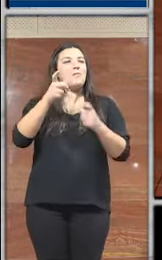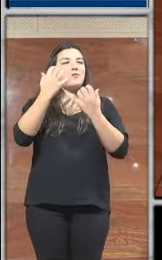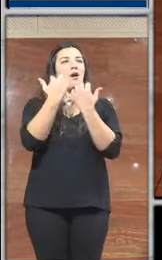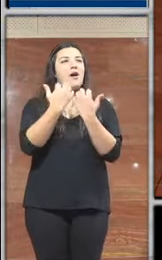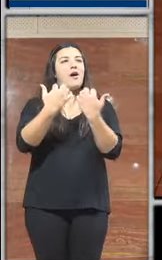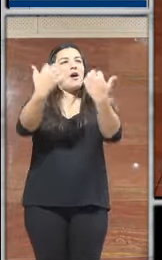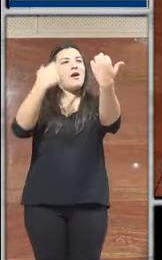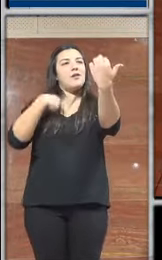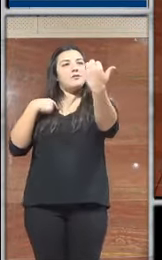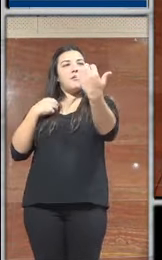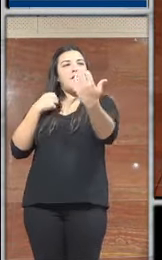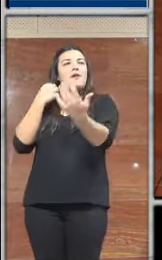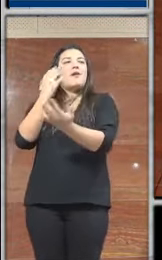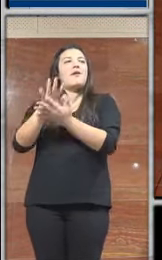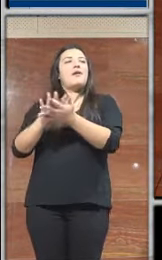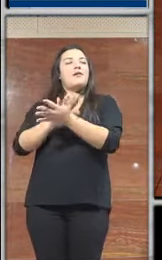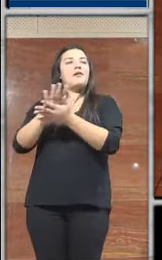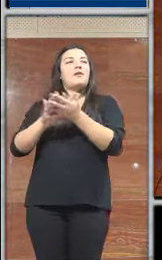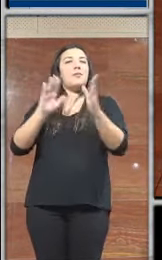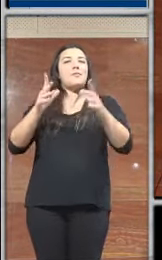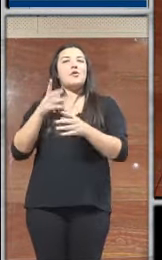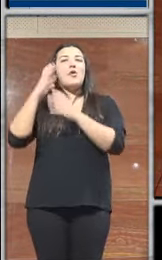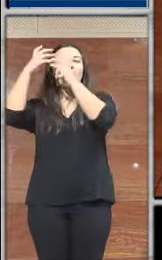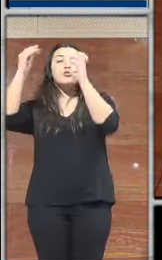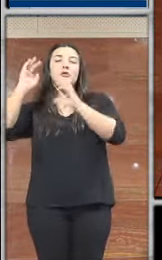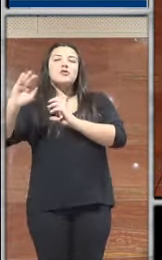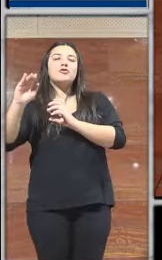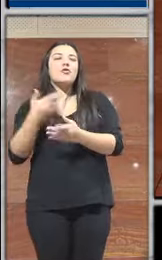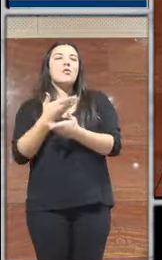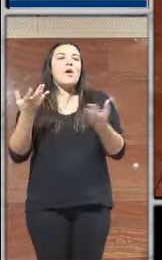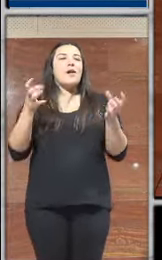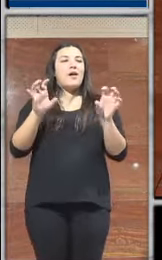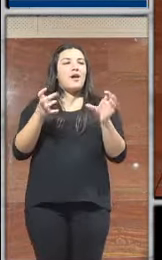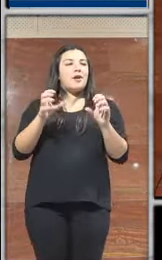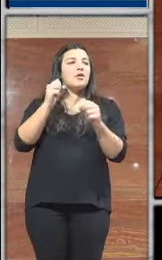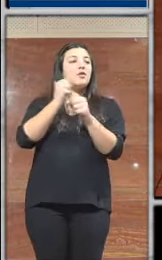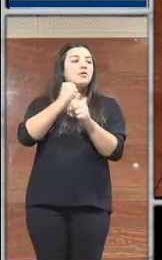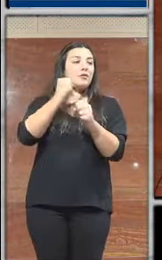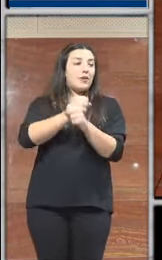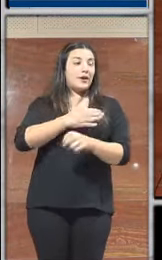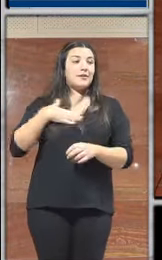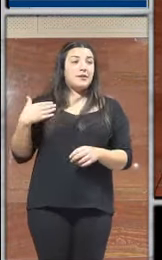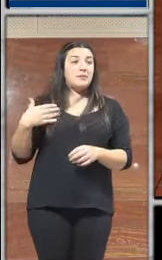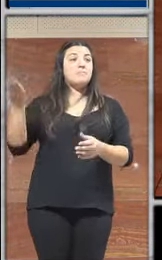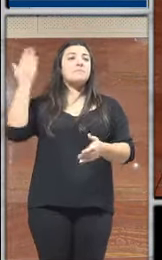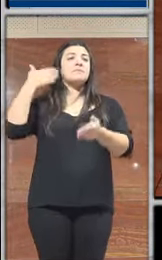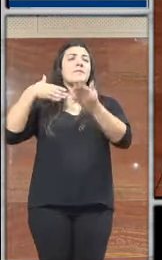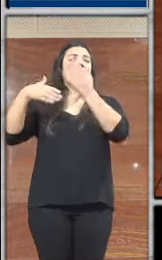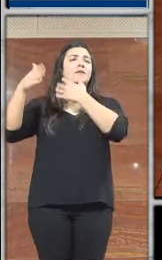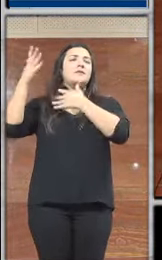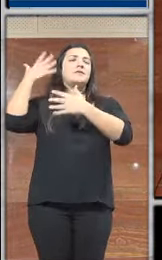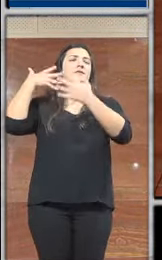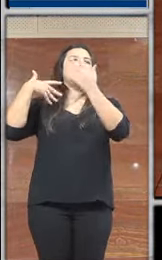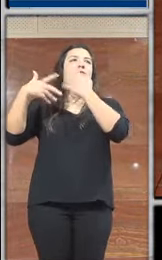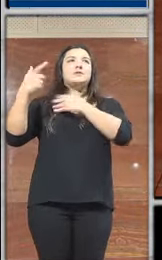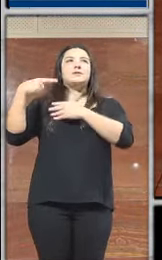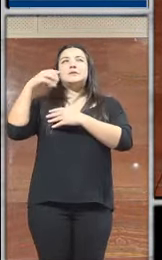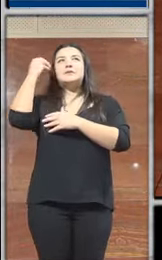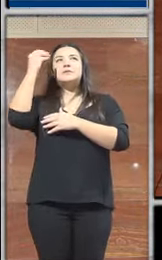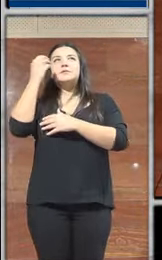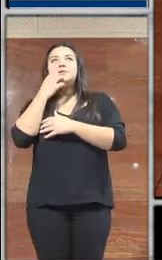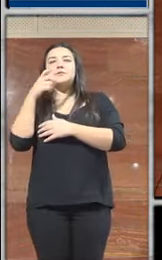pero es que el sueño de Marta es ser locutora de radio. Hace unos años podíamos pensar, ay, a ver